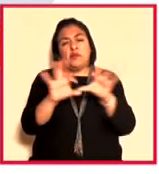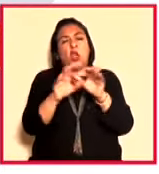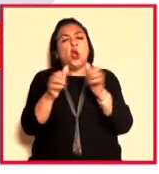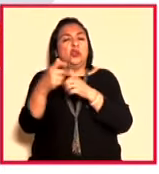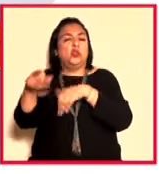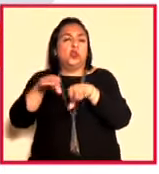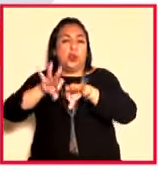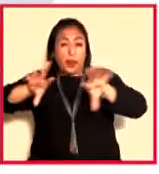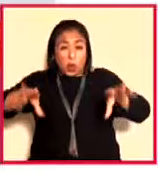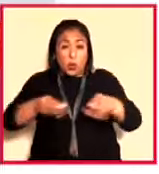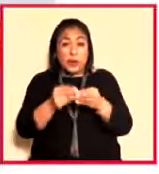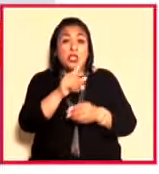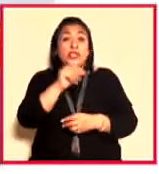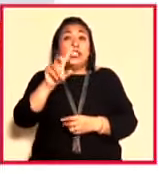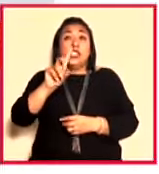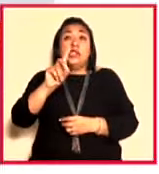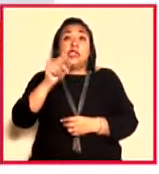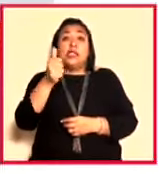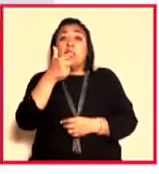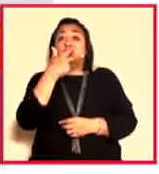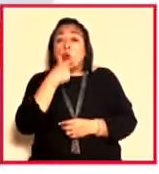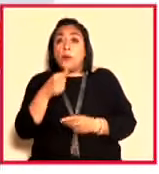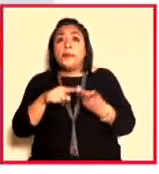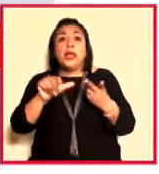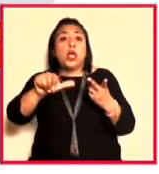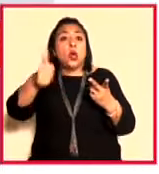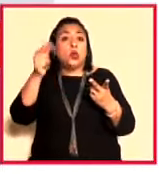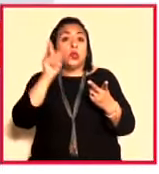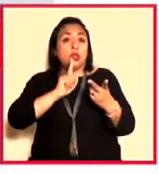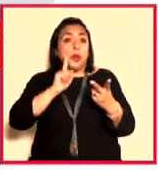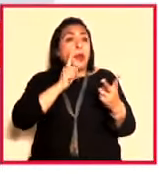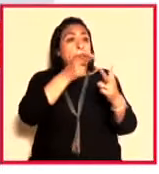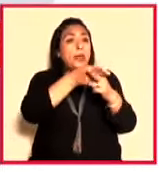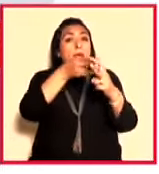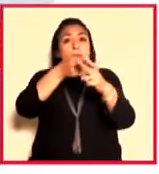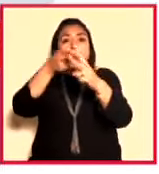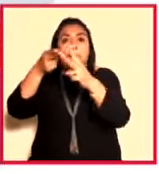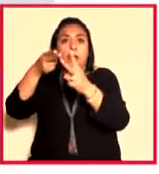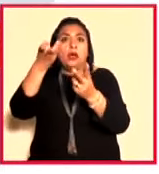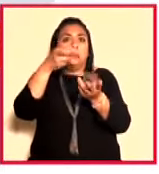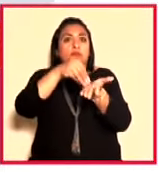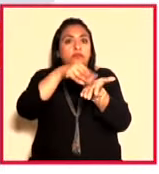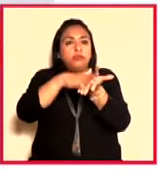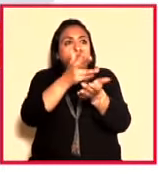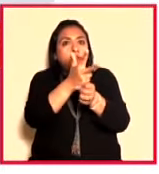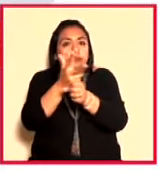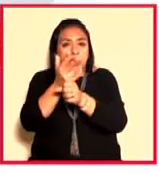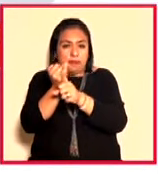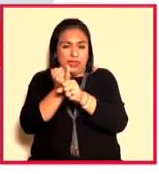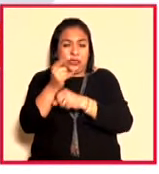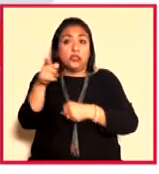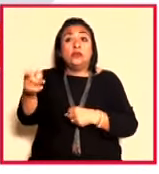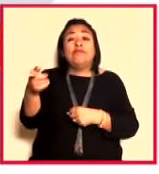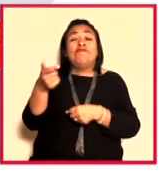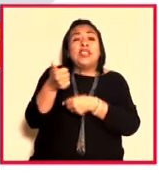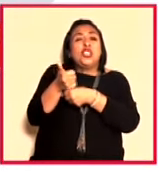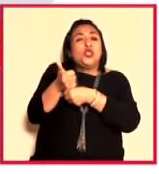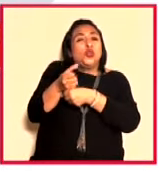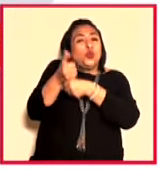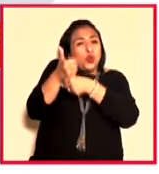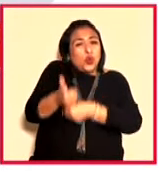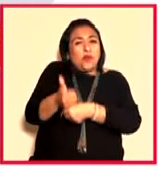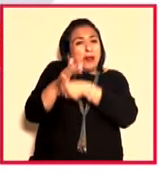total, 136 son hombres y 11 son mujeres. Que sufren las mismas presiones,